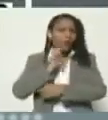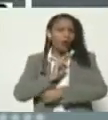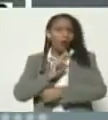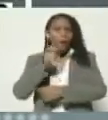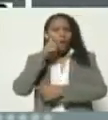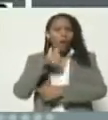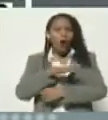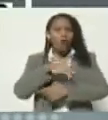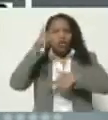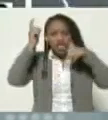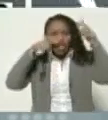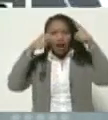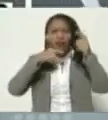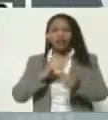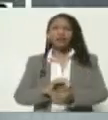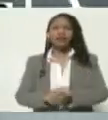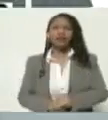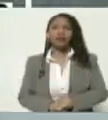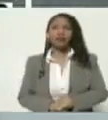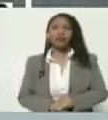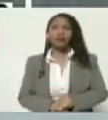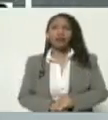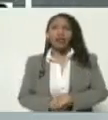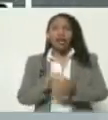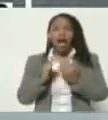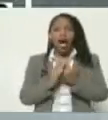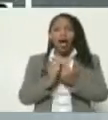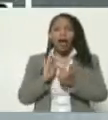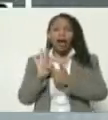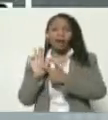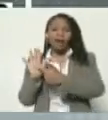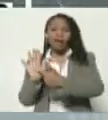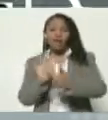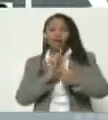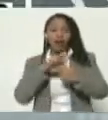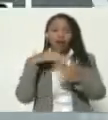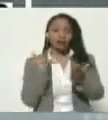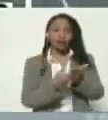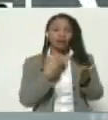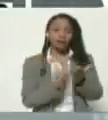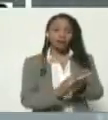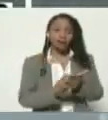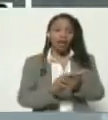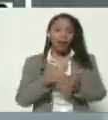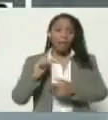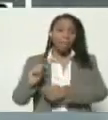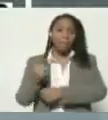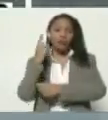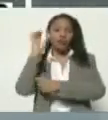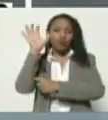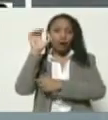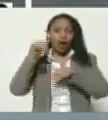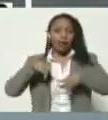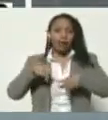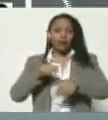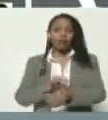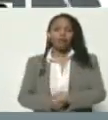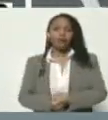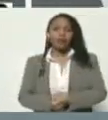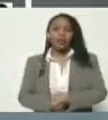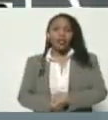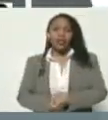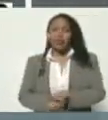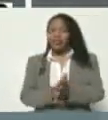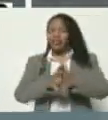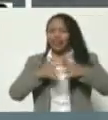pueblo chavista. Han dado un gran ejemplo a nuestro país, en primer lugar. Un gran ejemplo a Venezuela